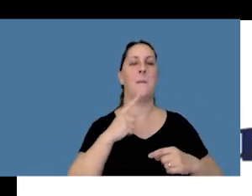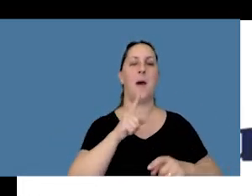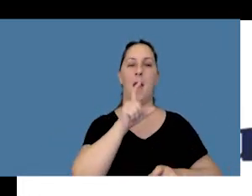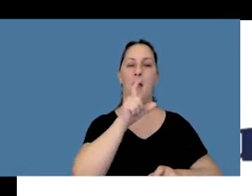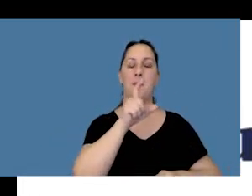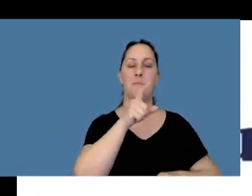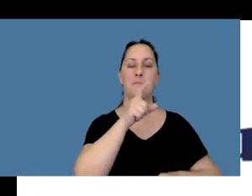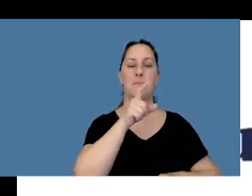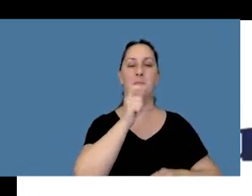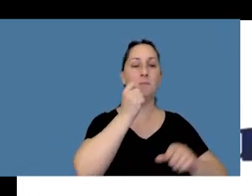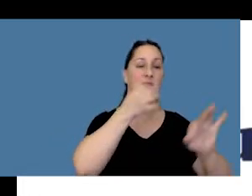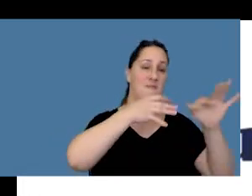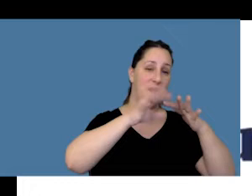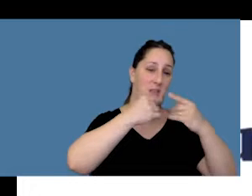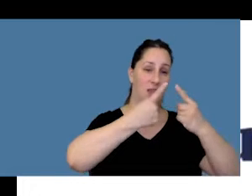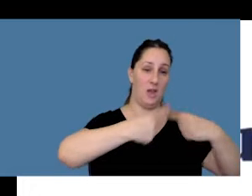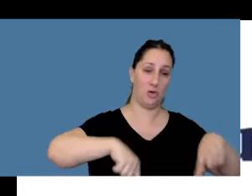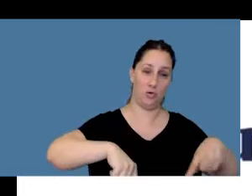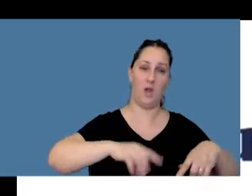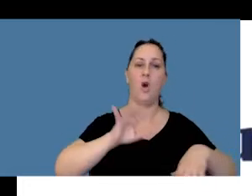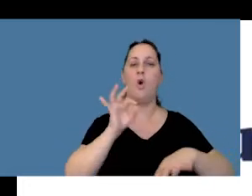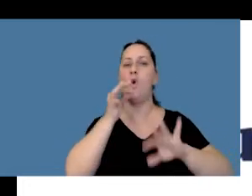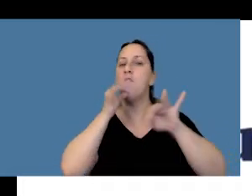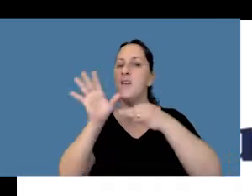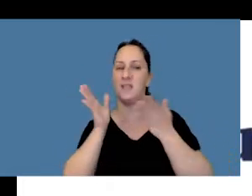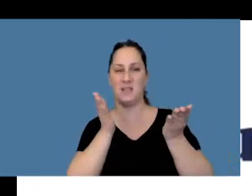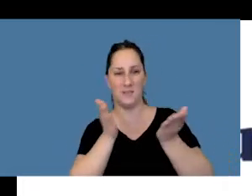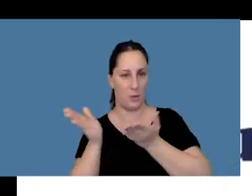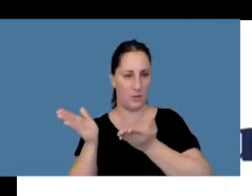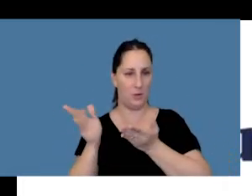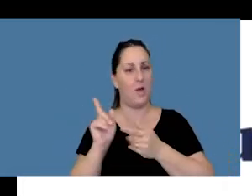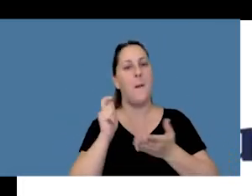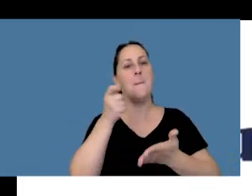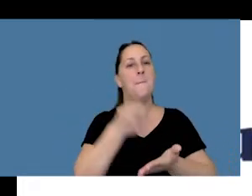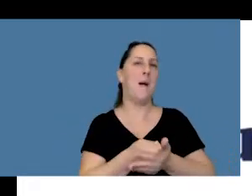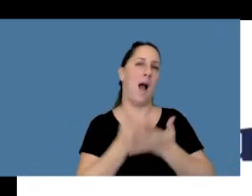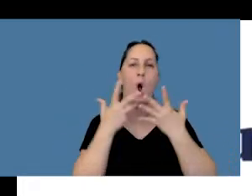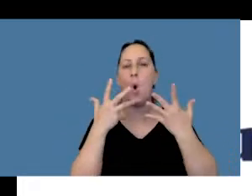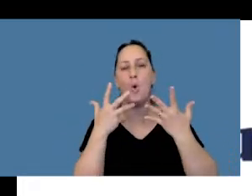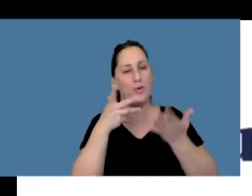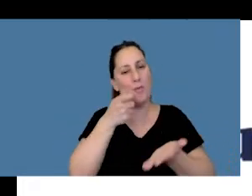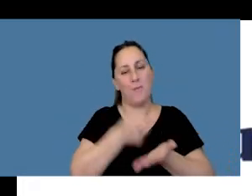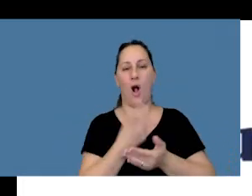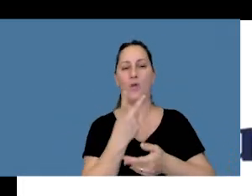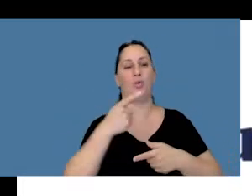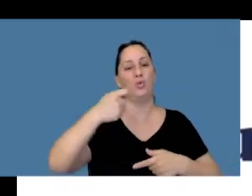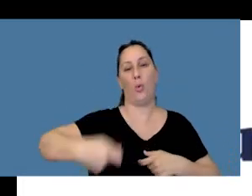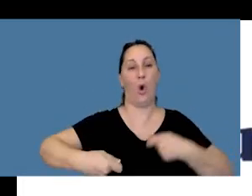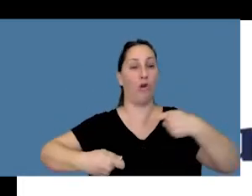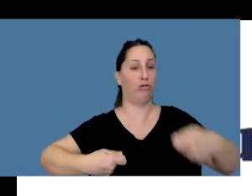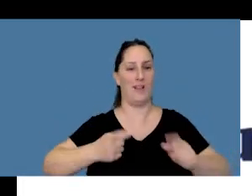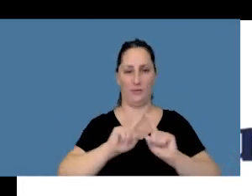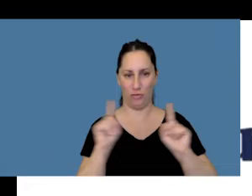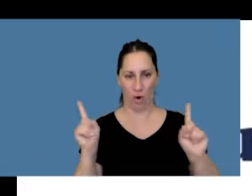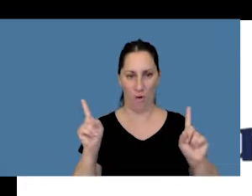que realizan venta de bienes o los que realizan venta de servicios. Ahí no se van a pagar, obviamente, dos cuotas. Pero en este caso